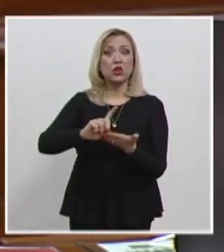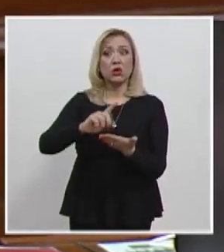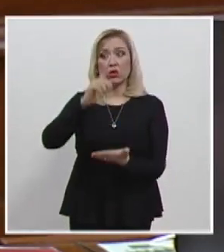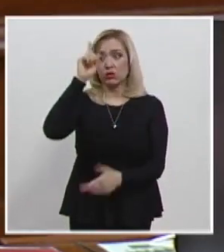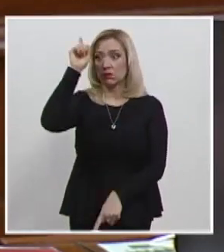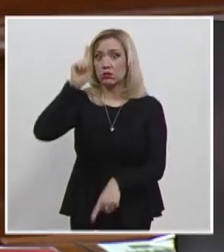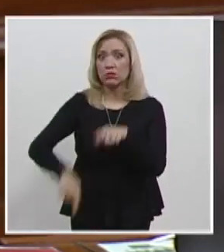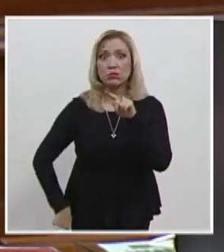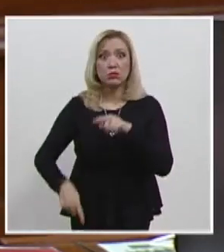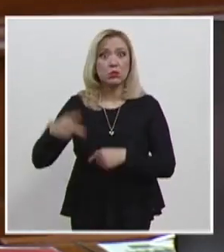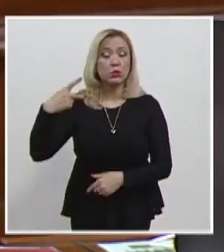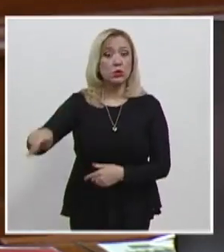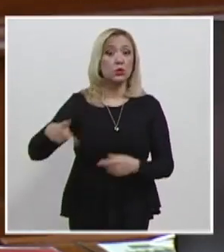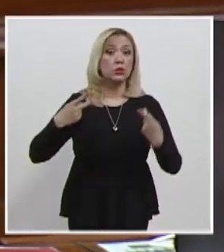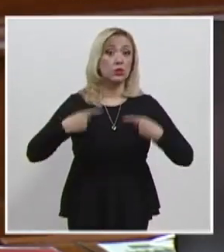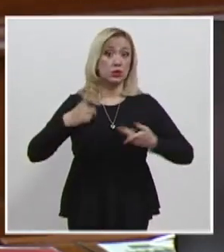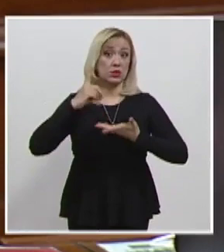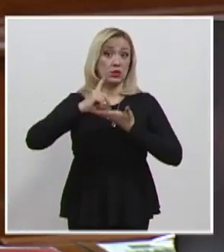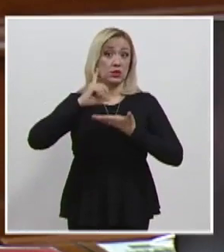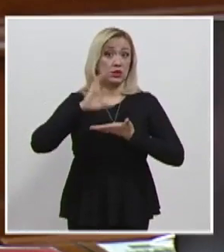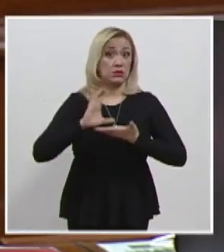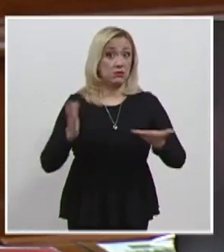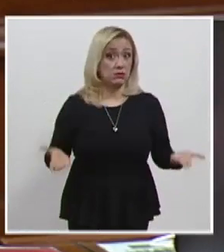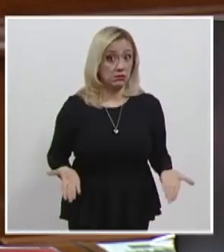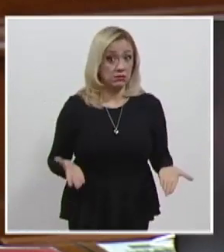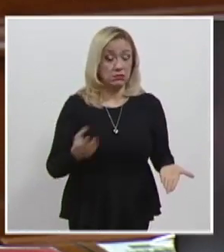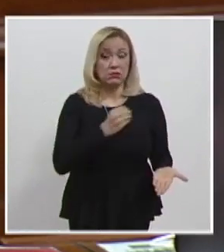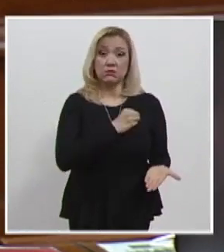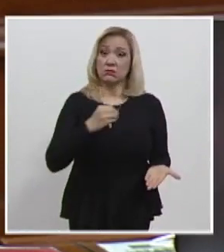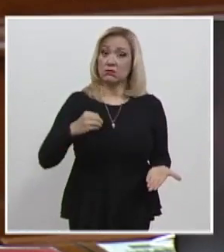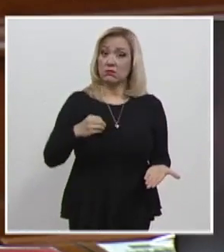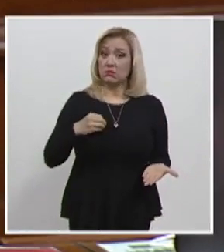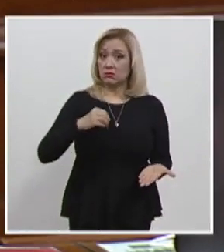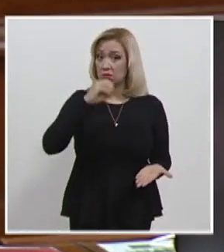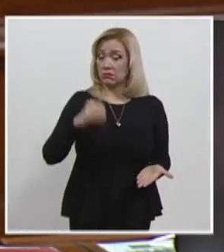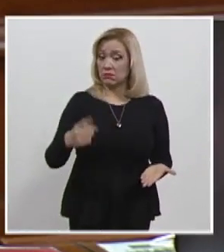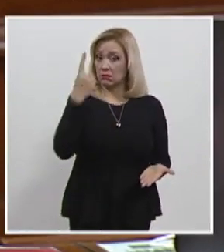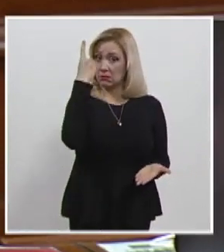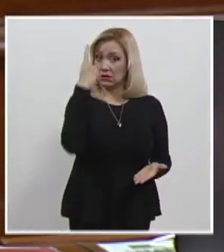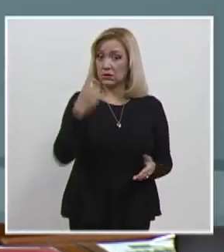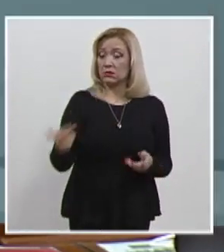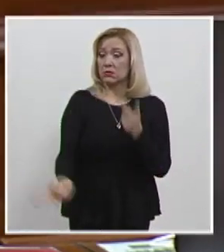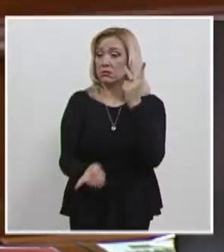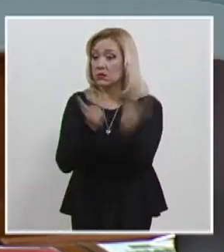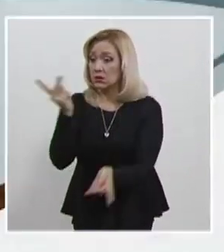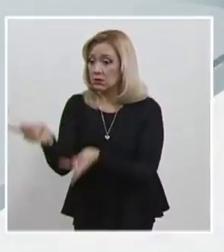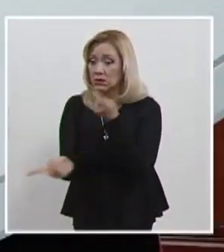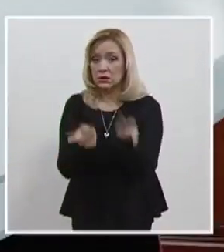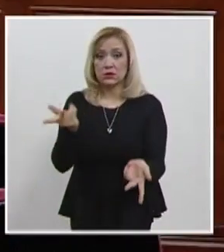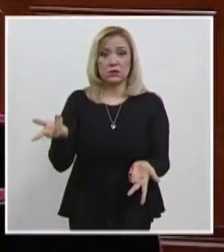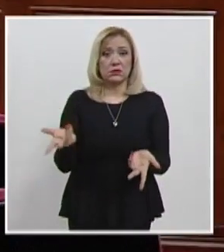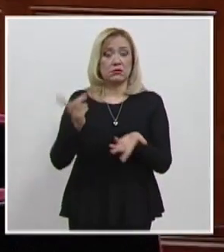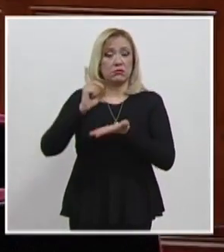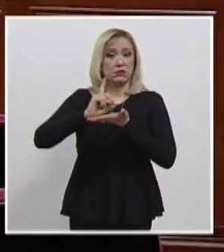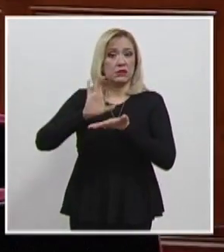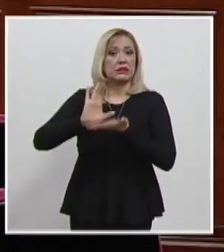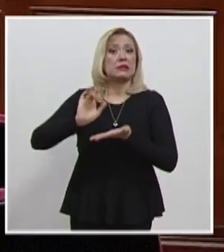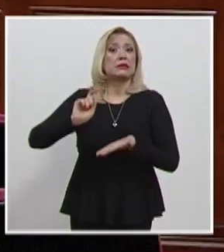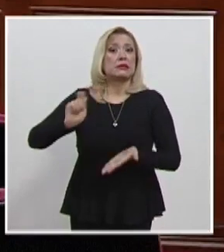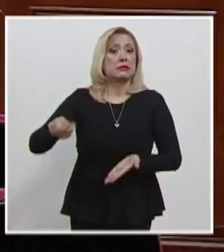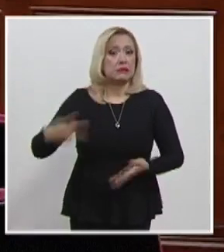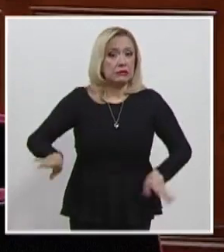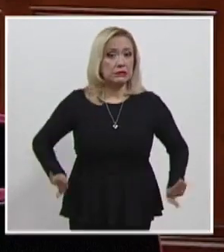con discapacidad por lo que existía la obligación de consultar Su contenido al